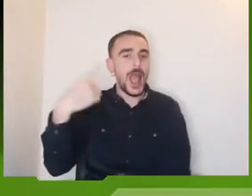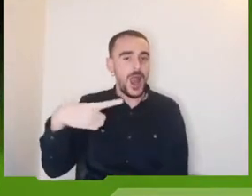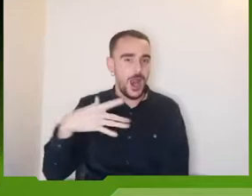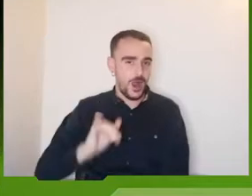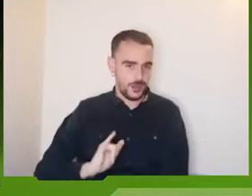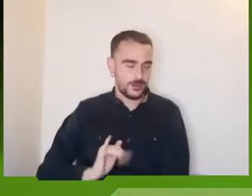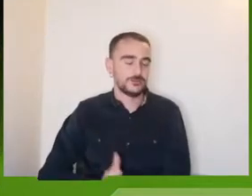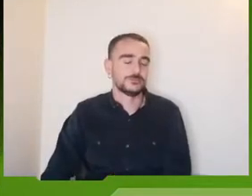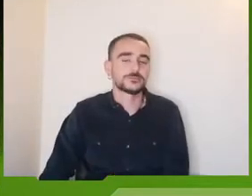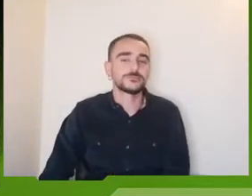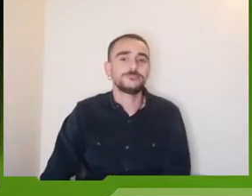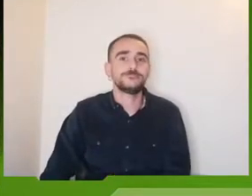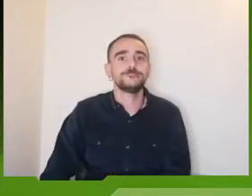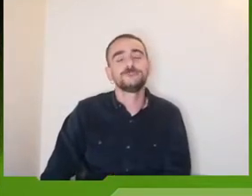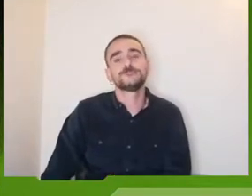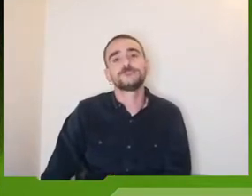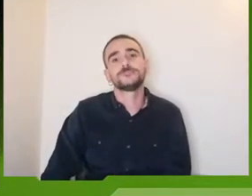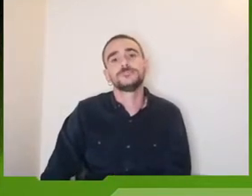pero no quisiera